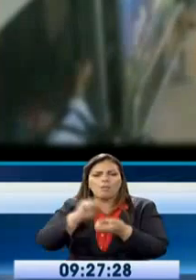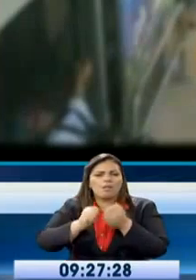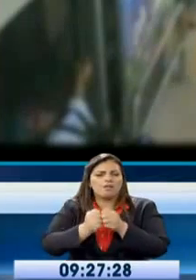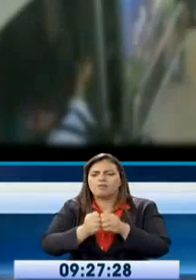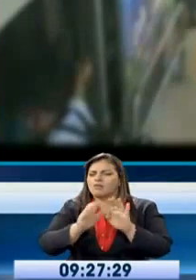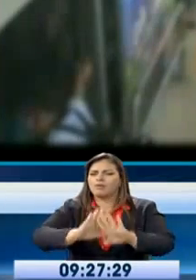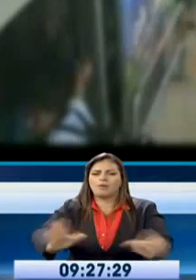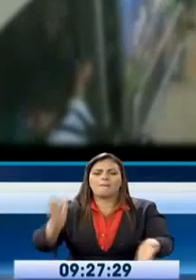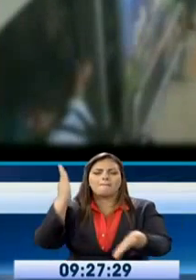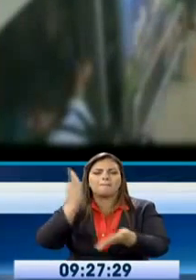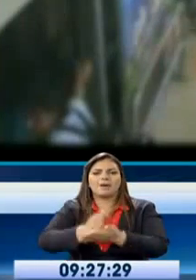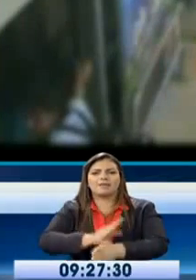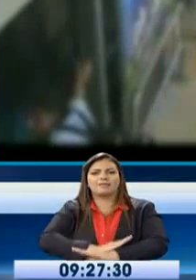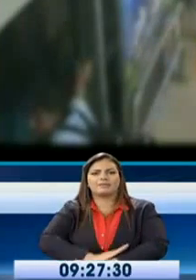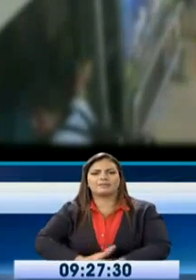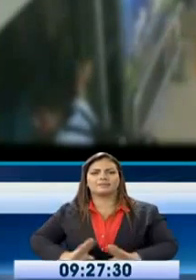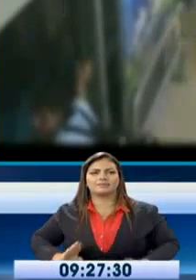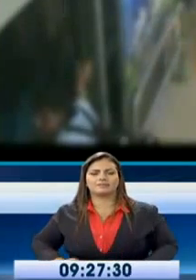vamos a regresar al estudio.